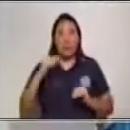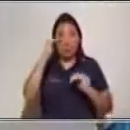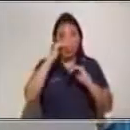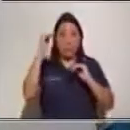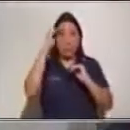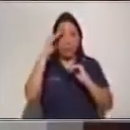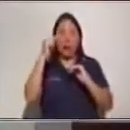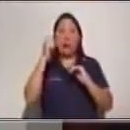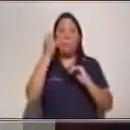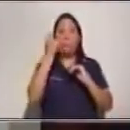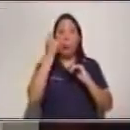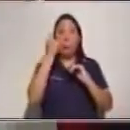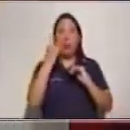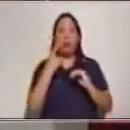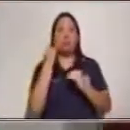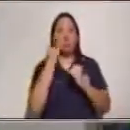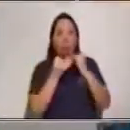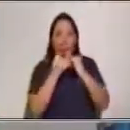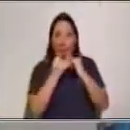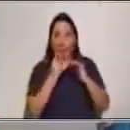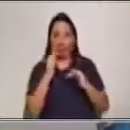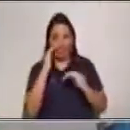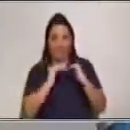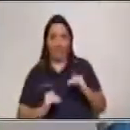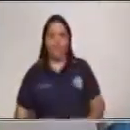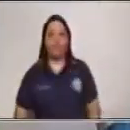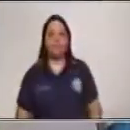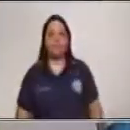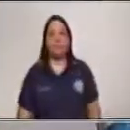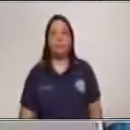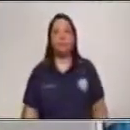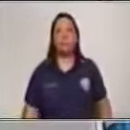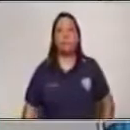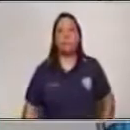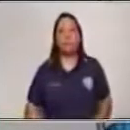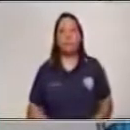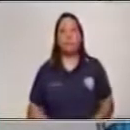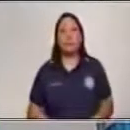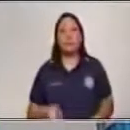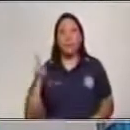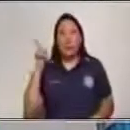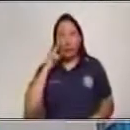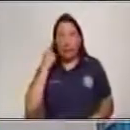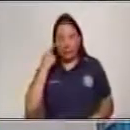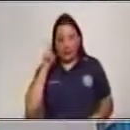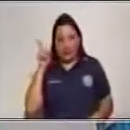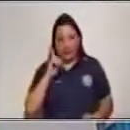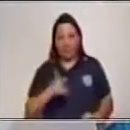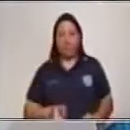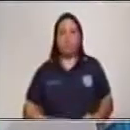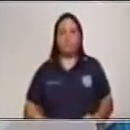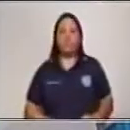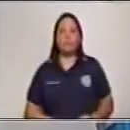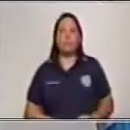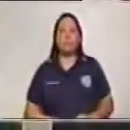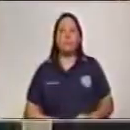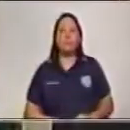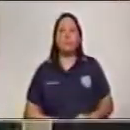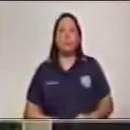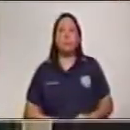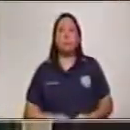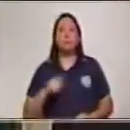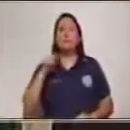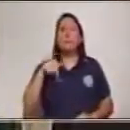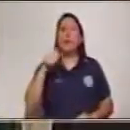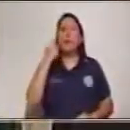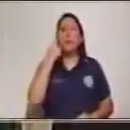que son comunes a ambas cantidades o ambos números que estamos desarrollando.